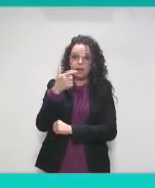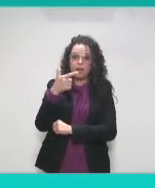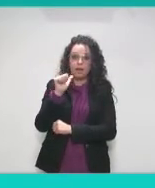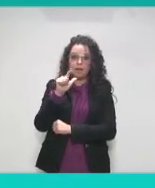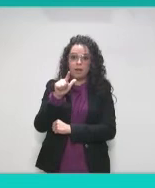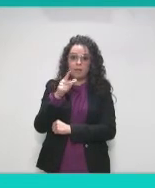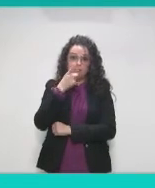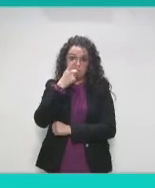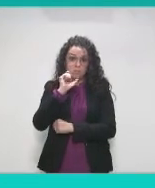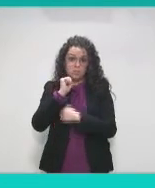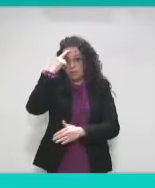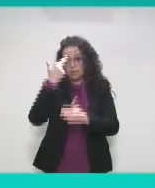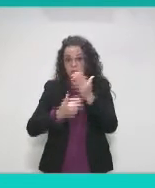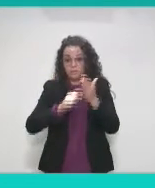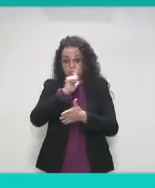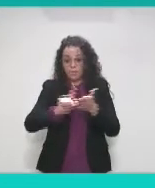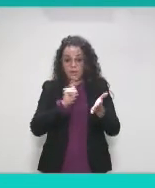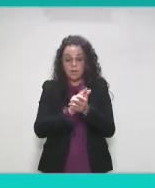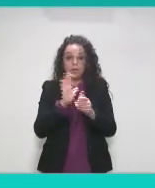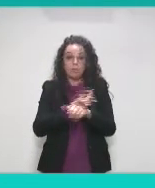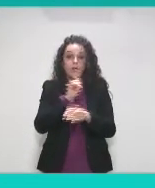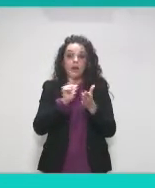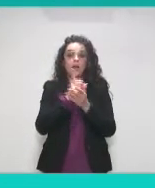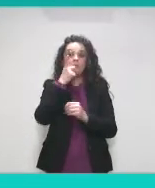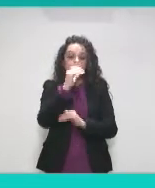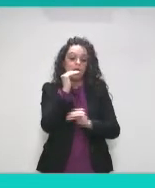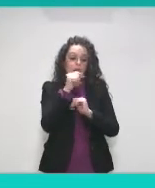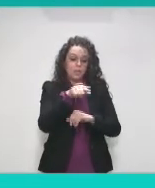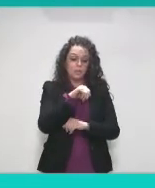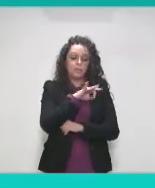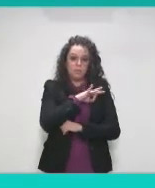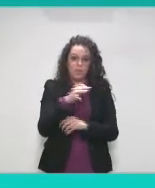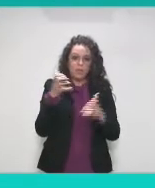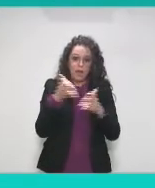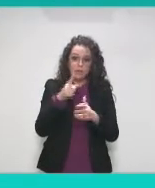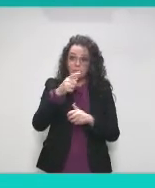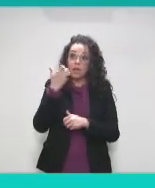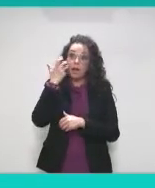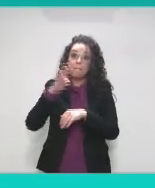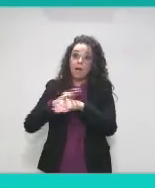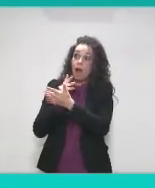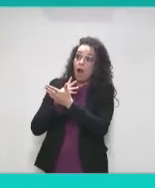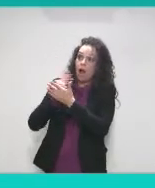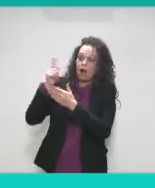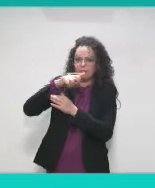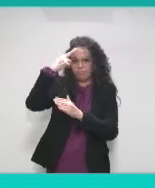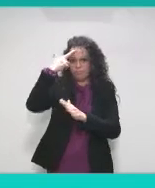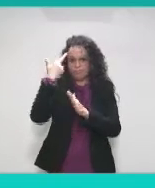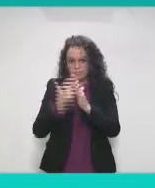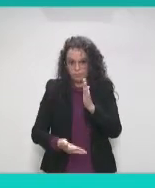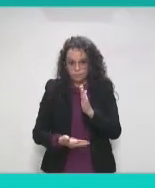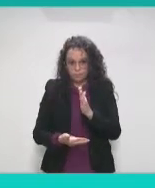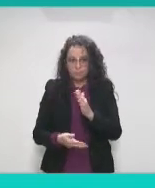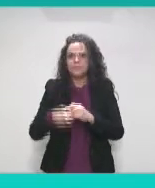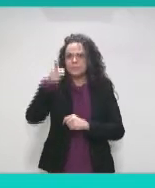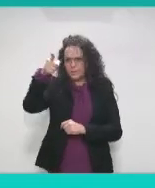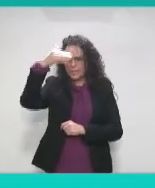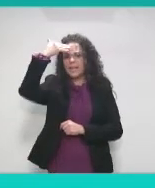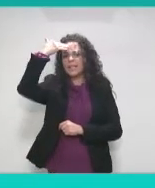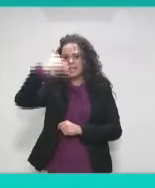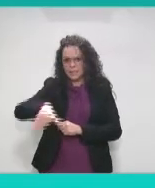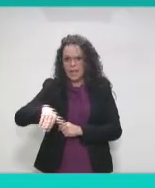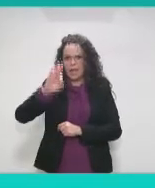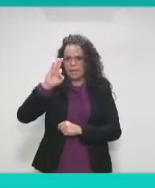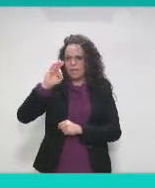legislación penal mexicana por lo que resultó claro que el sujeto obligado conoce de lo solicitado aunque el particular